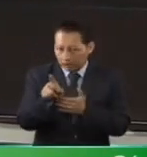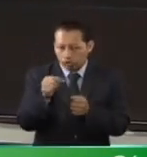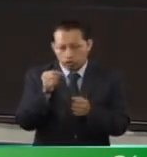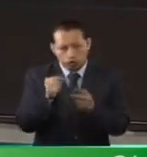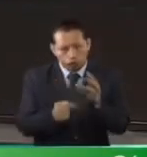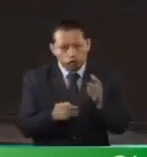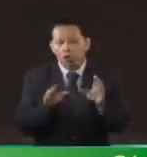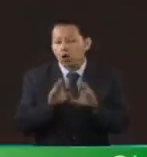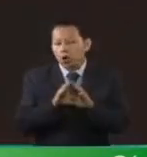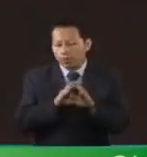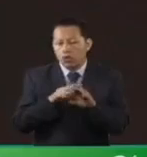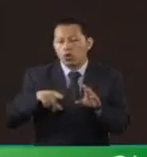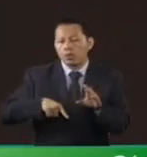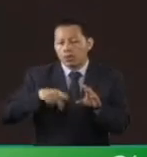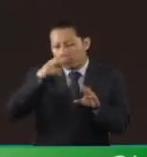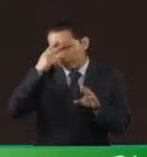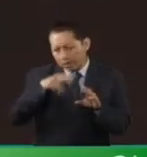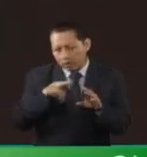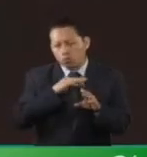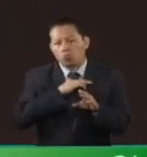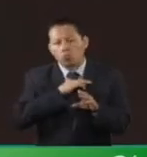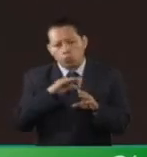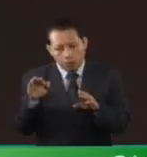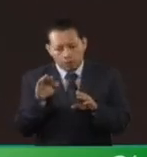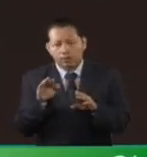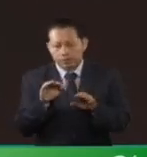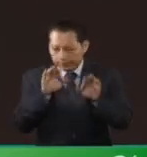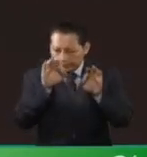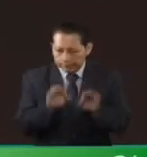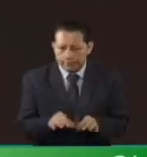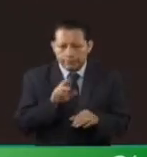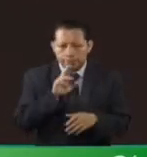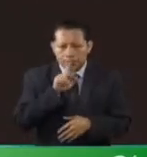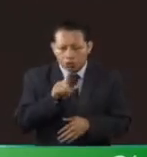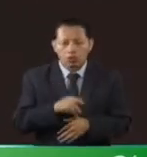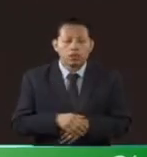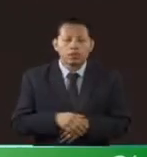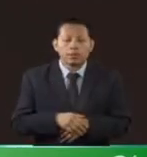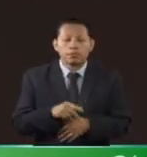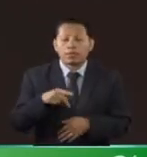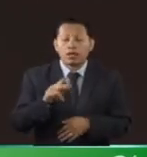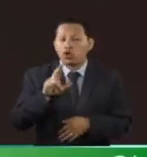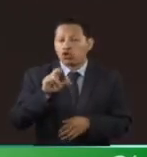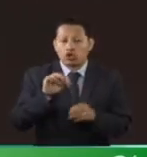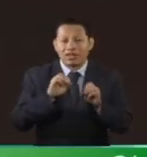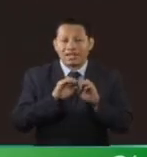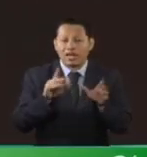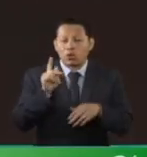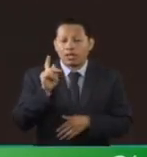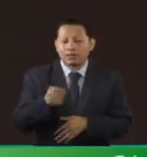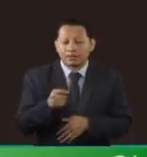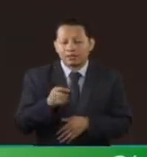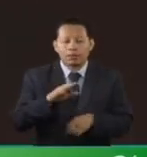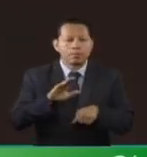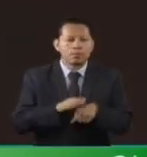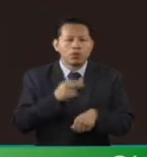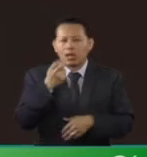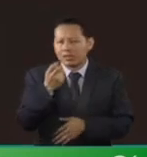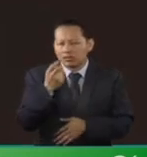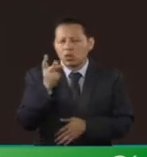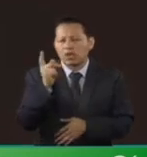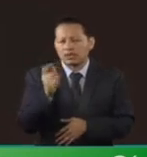cómo el estado mexicano los puede garantizar mejor lo que no es claro es porque eso